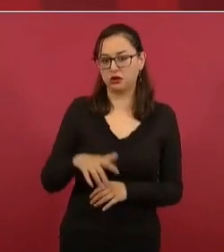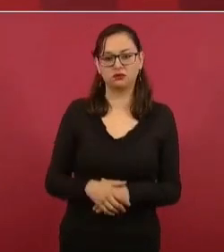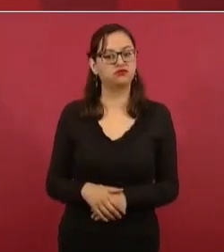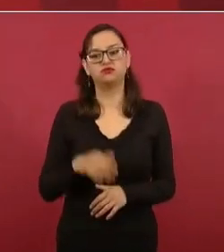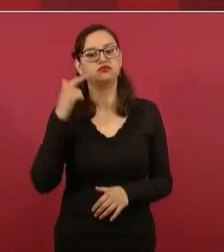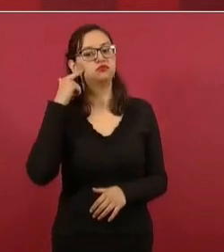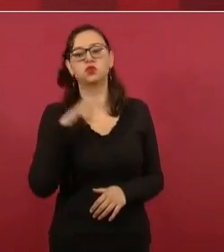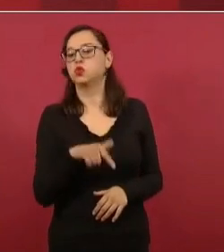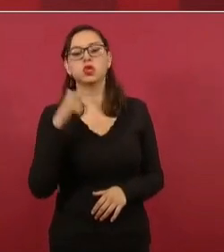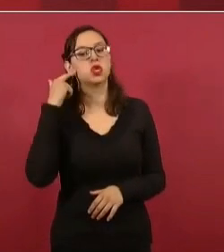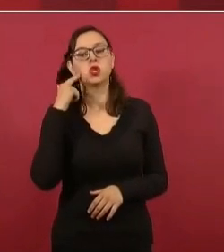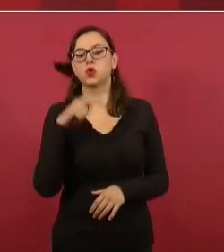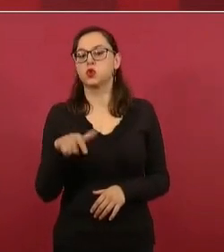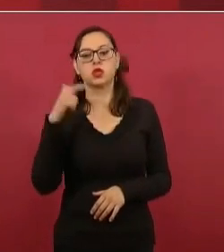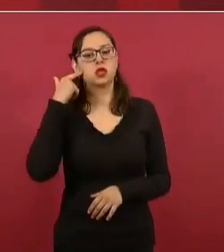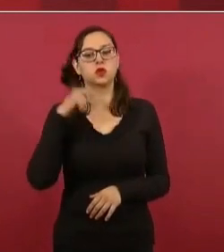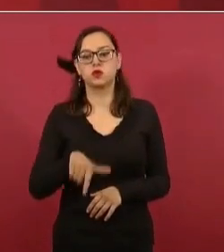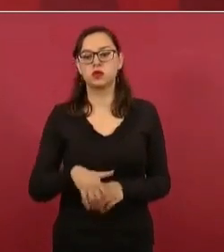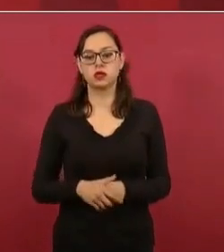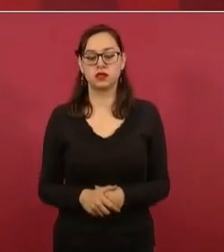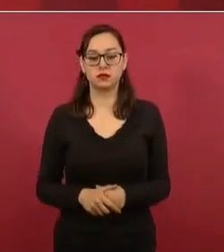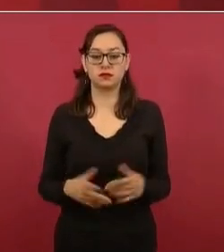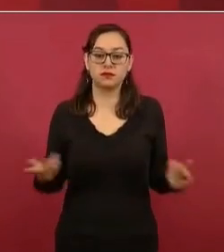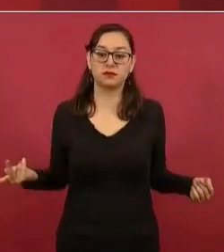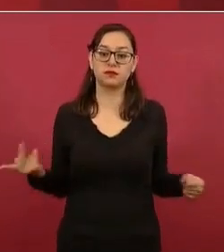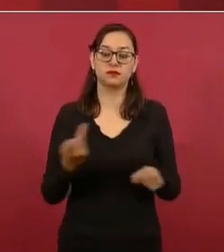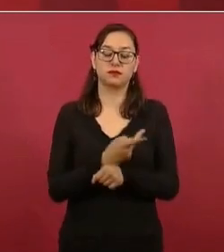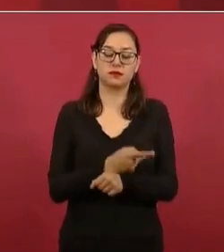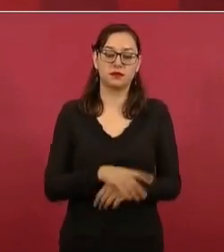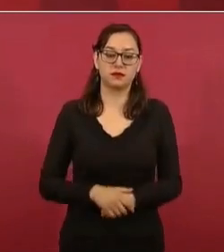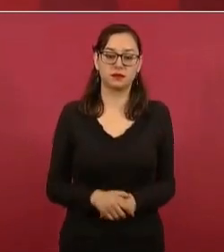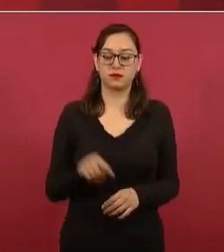Entonces, se satura